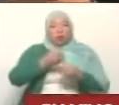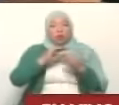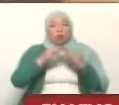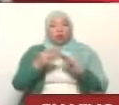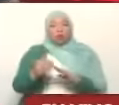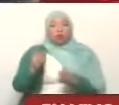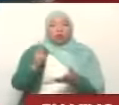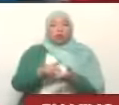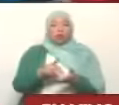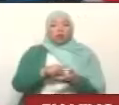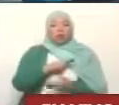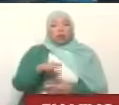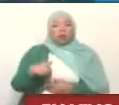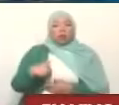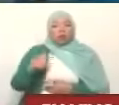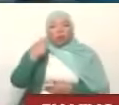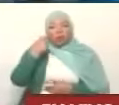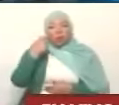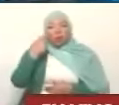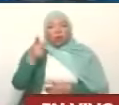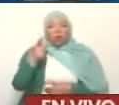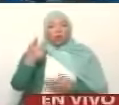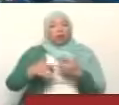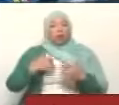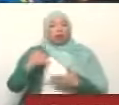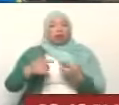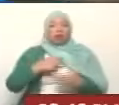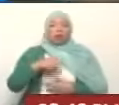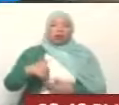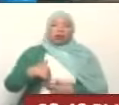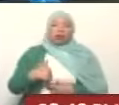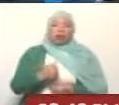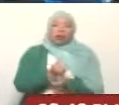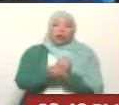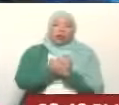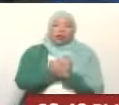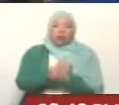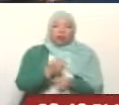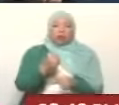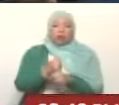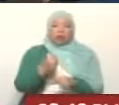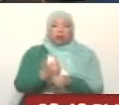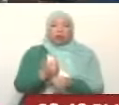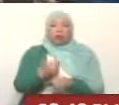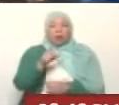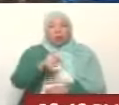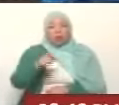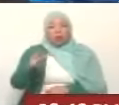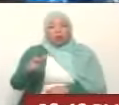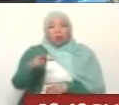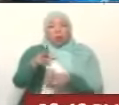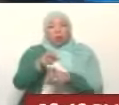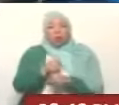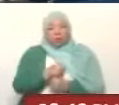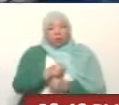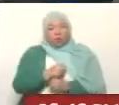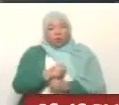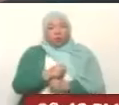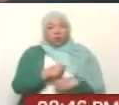esa gente que usted acaba de ver allá, esa atención de cariño y de amor y de compromiso.